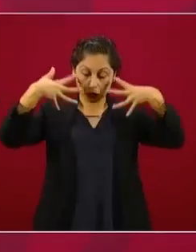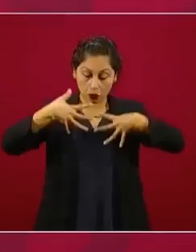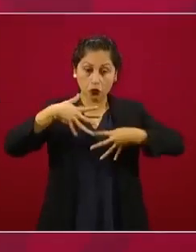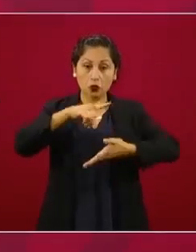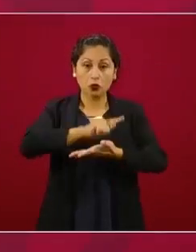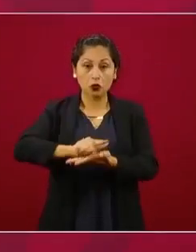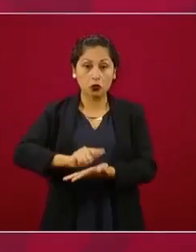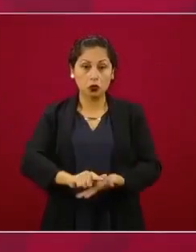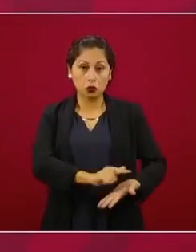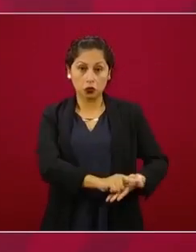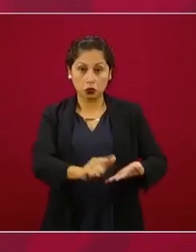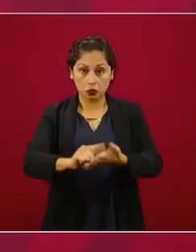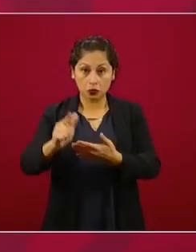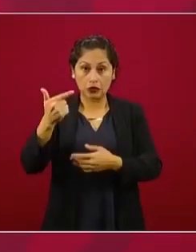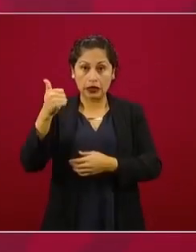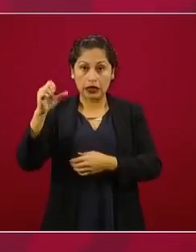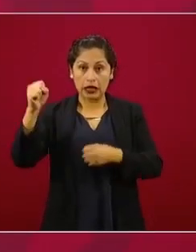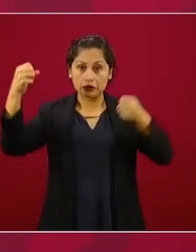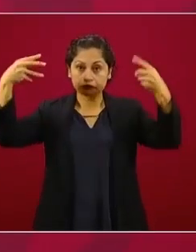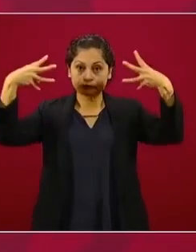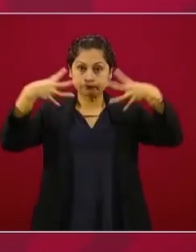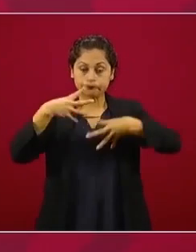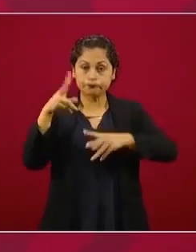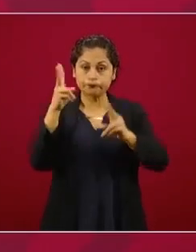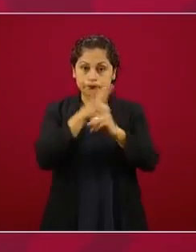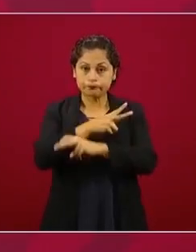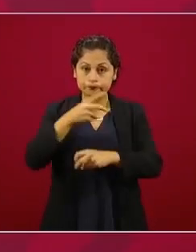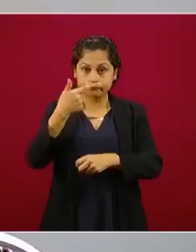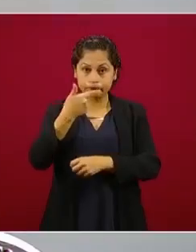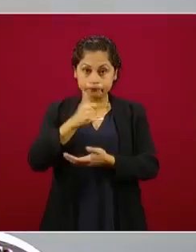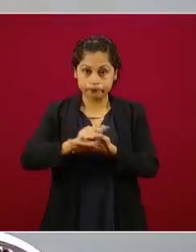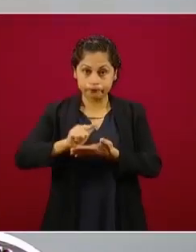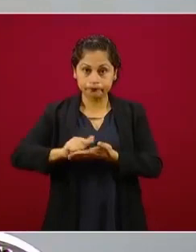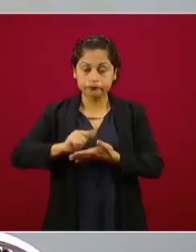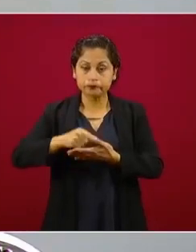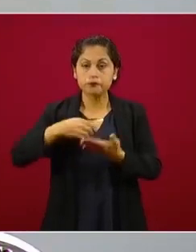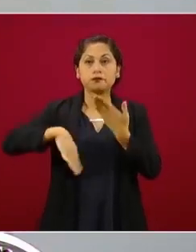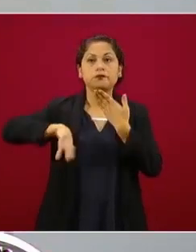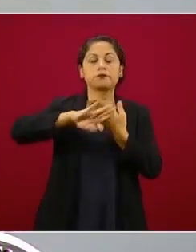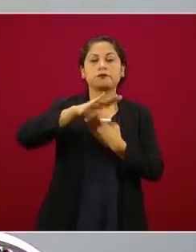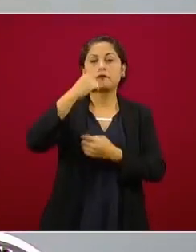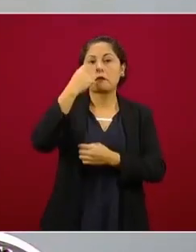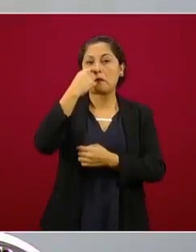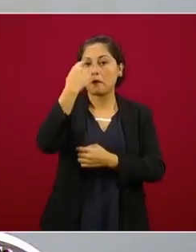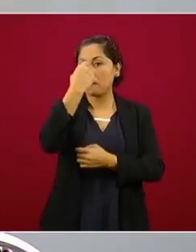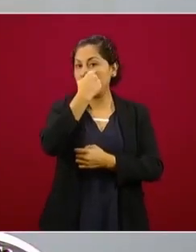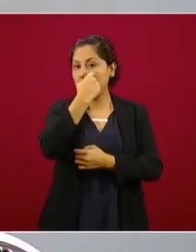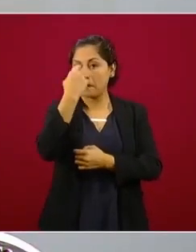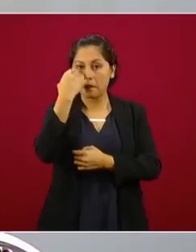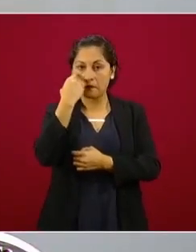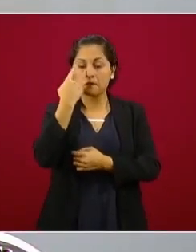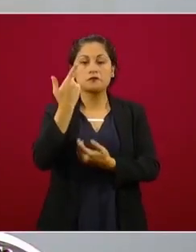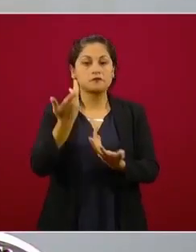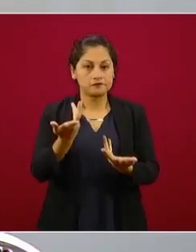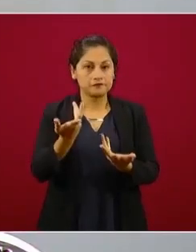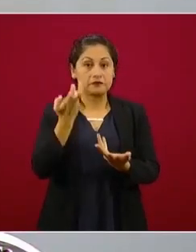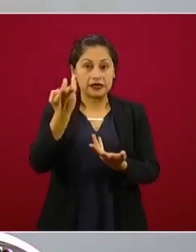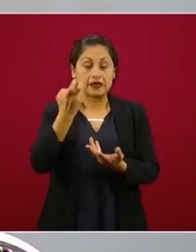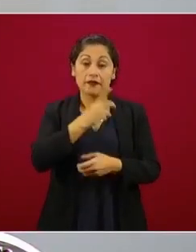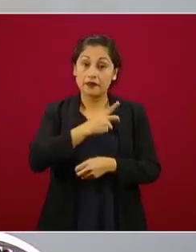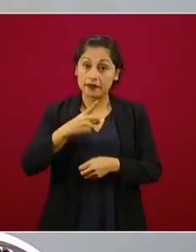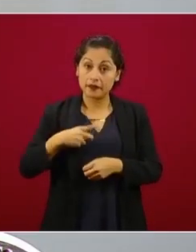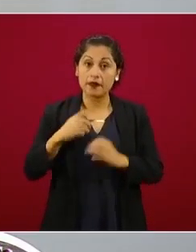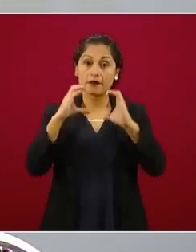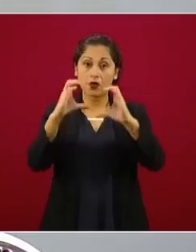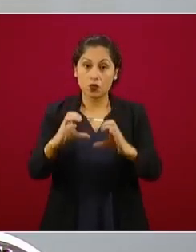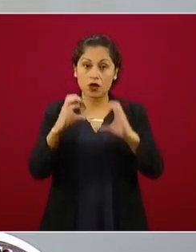propio túnel sanitizante pudieran causar un daño. Es decir, si las cosas no se usan de acuerdo al